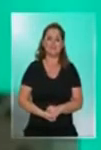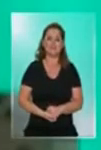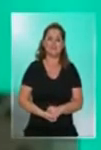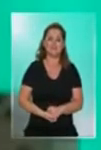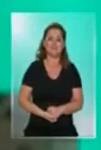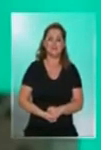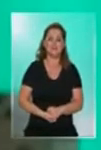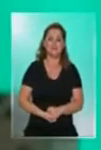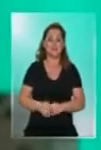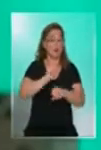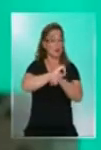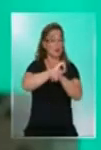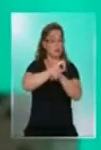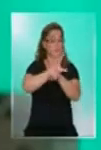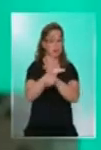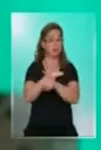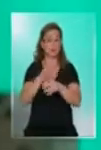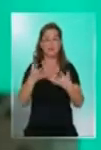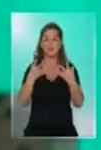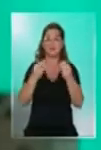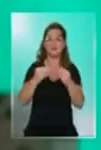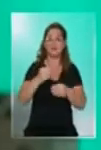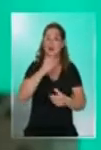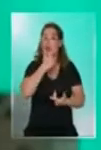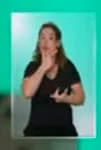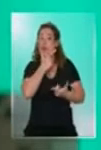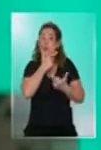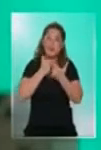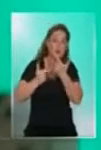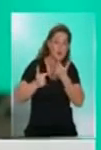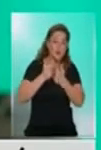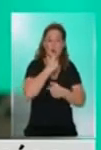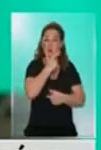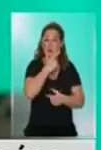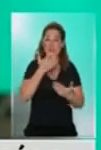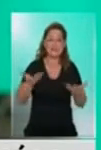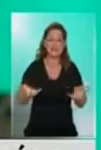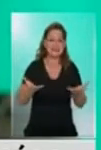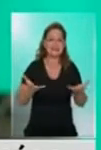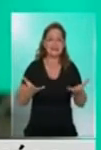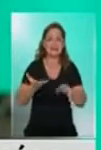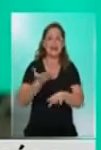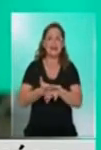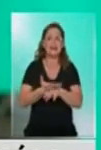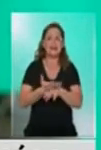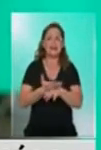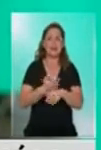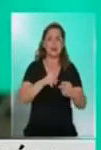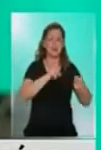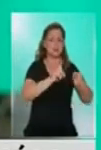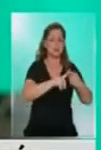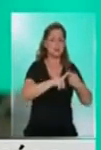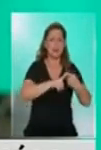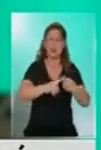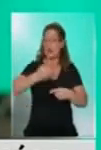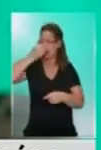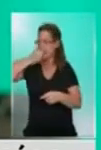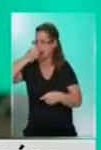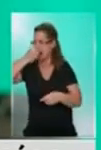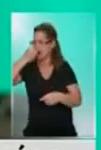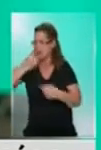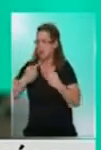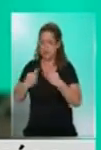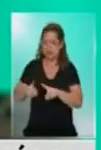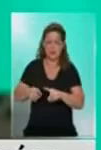Con la llegada del COVID-19 son muchas las dudas que surgen sobre los síntomas de esta enfermedad. Por ejemplo, ¿cuál es la diferencia con una gripe o si existen